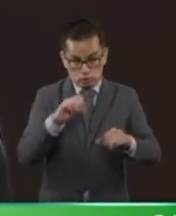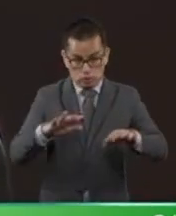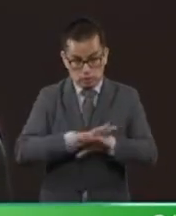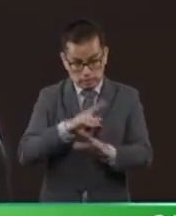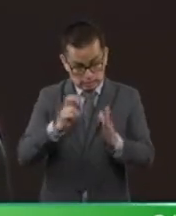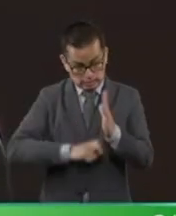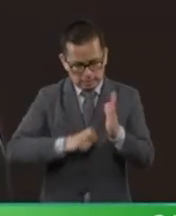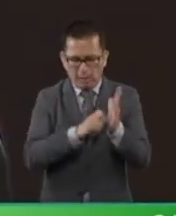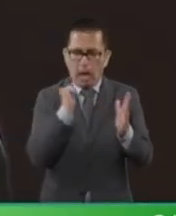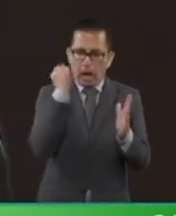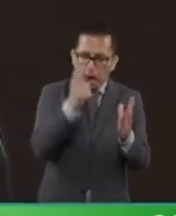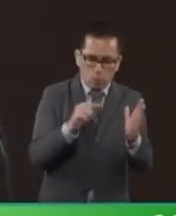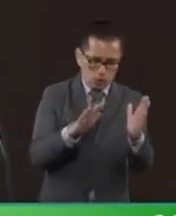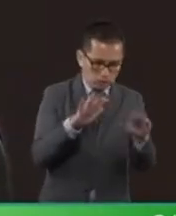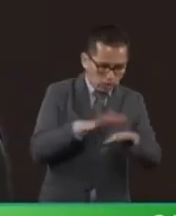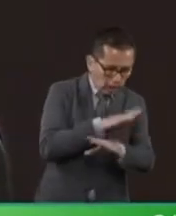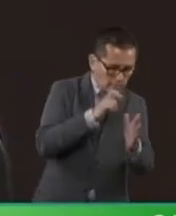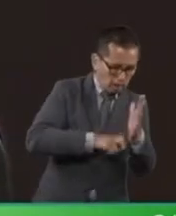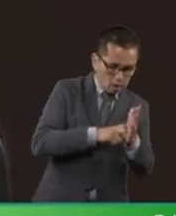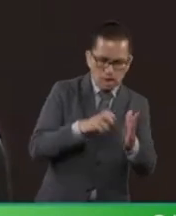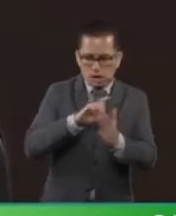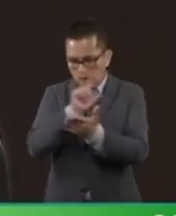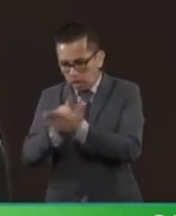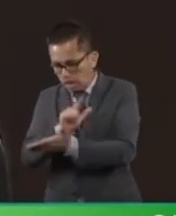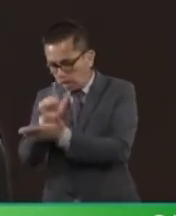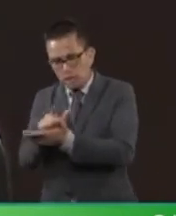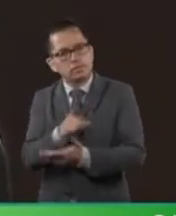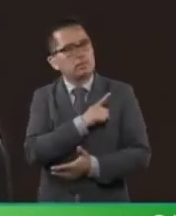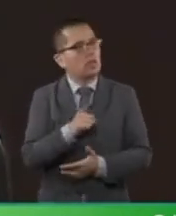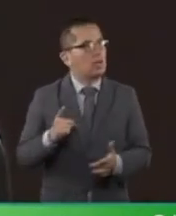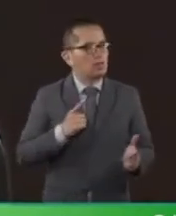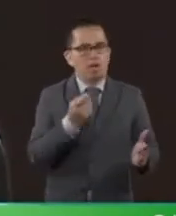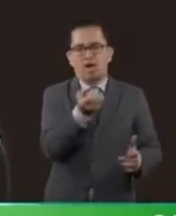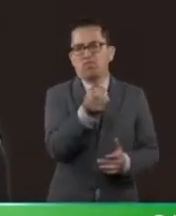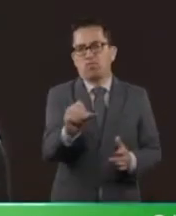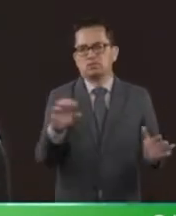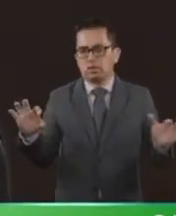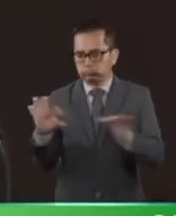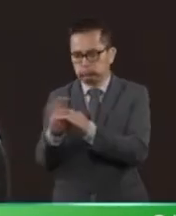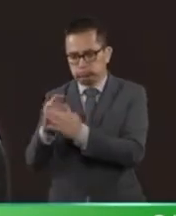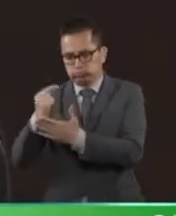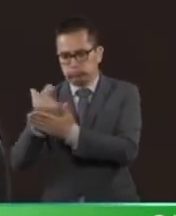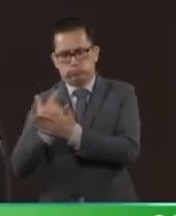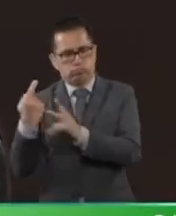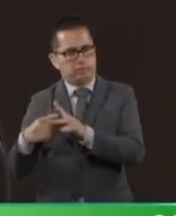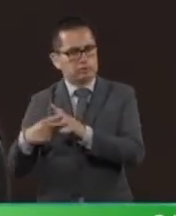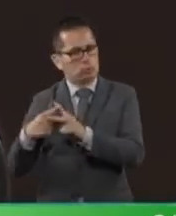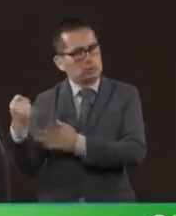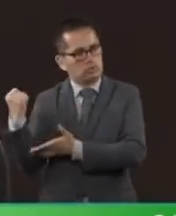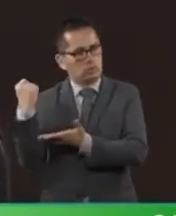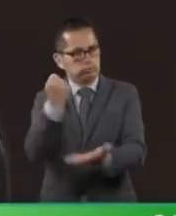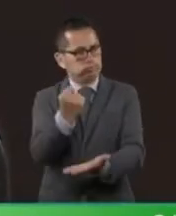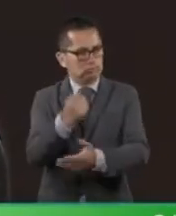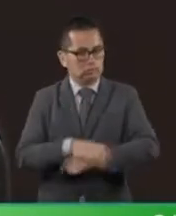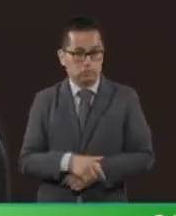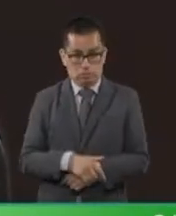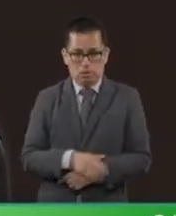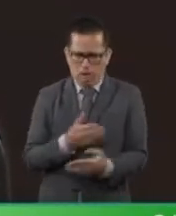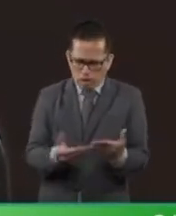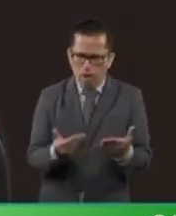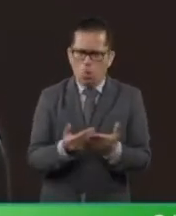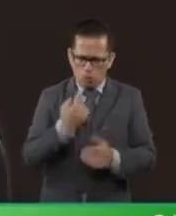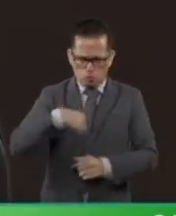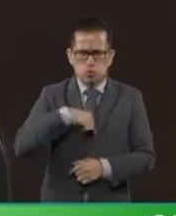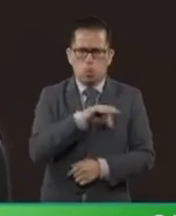en leyes secundarias estén plasmadas en el presupuesto. Hoy tendremos la brillante oportunidad de poder plasmar en el presupuesto de